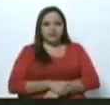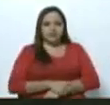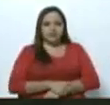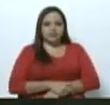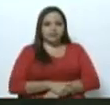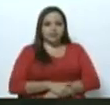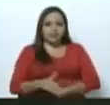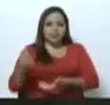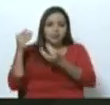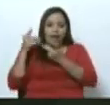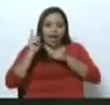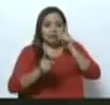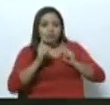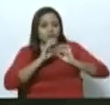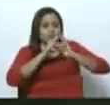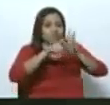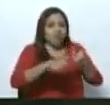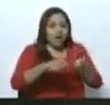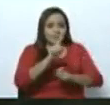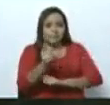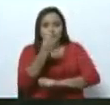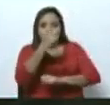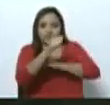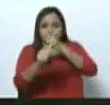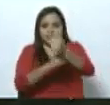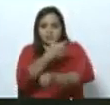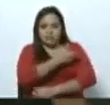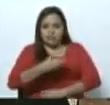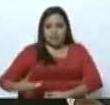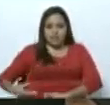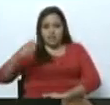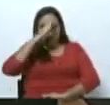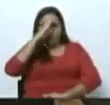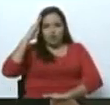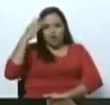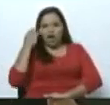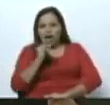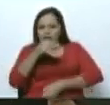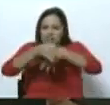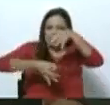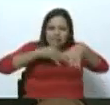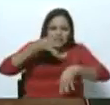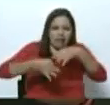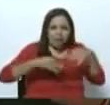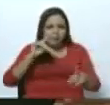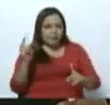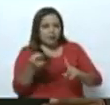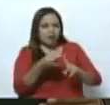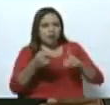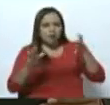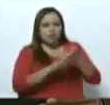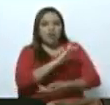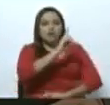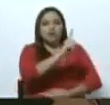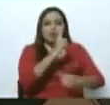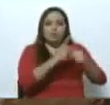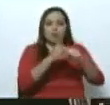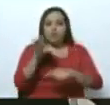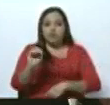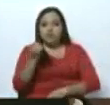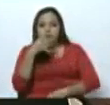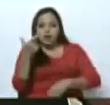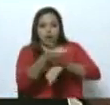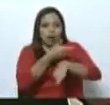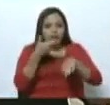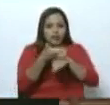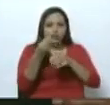Bien, escuchaban las declaraciones del primer vicepresidente del Partido Socialista Unido de Venezuela, Diosdado Cabello, quien daba parte, en primer lugar, de todo el 1x10 para el buen gobierno